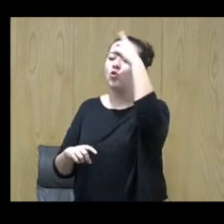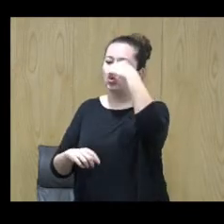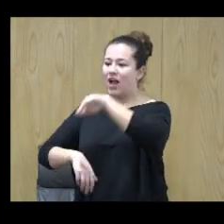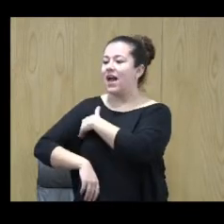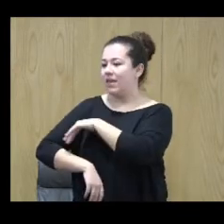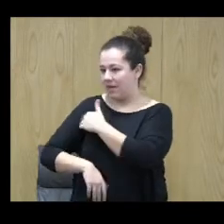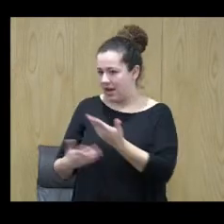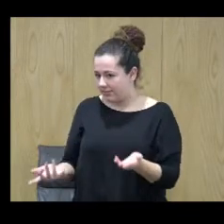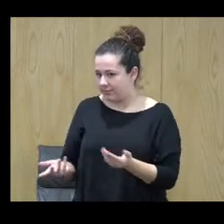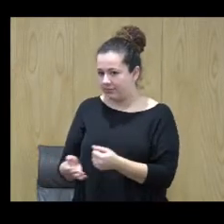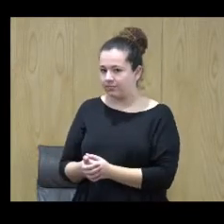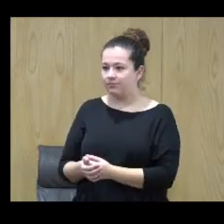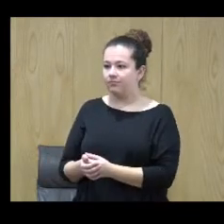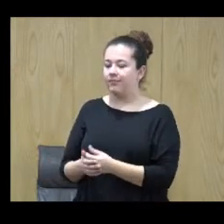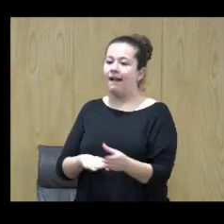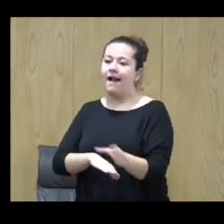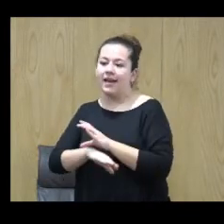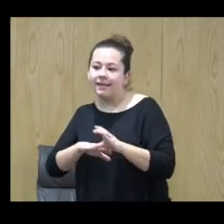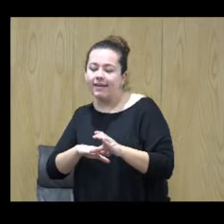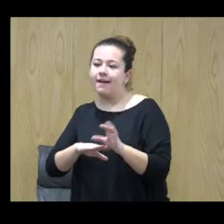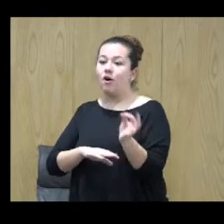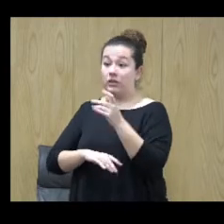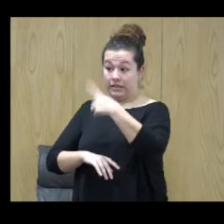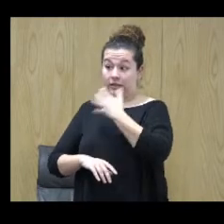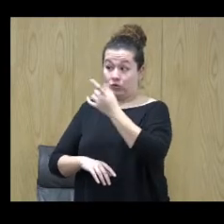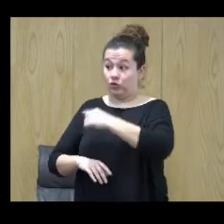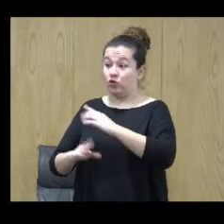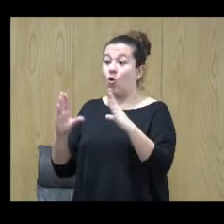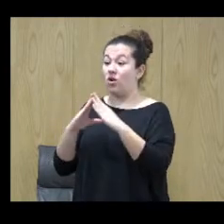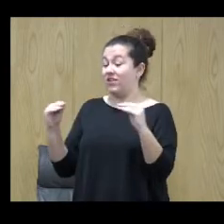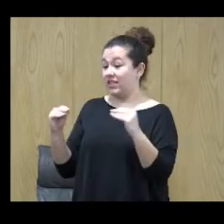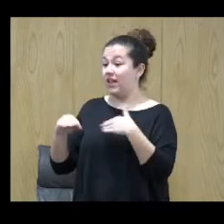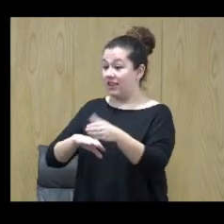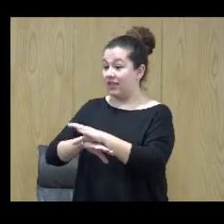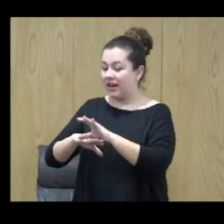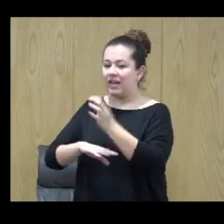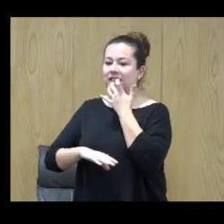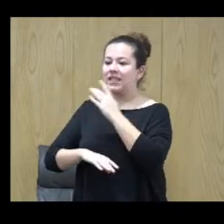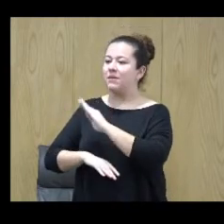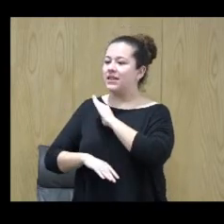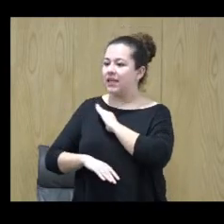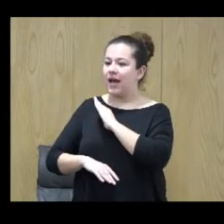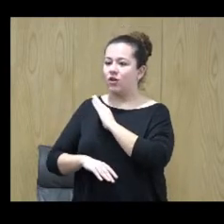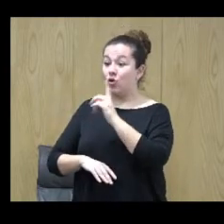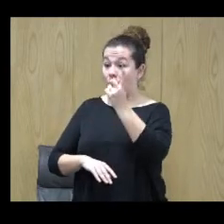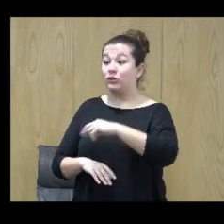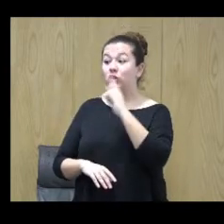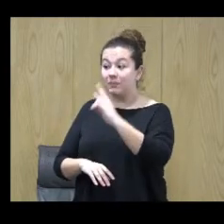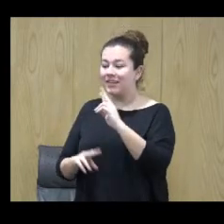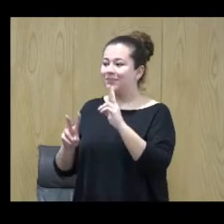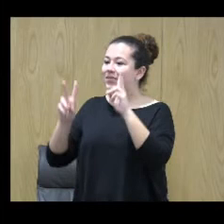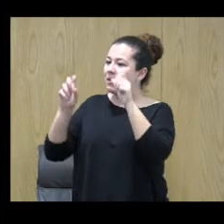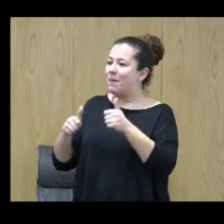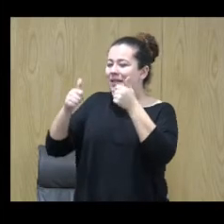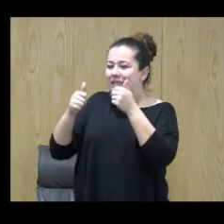¿eh? Cada carrera, si habéis estudiado carrera, si habéis estudiado bachillerato, si habéis hecho, pues ya veis que hay temas